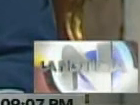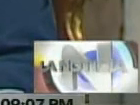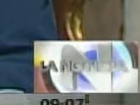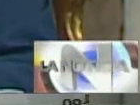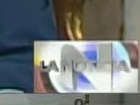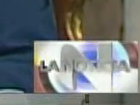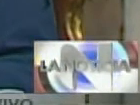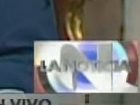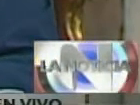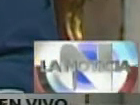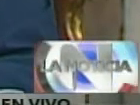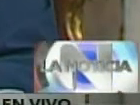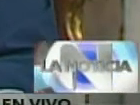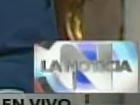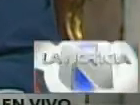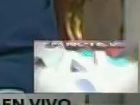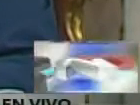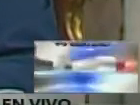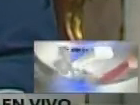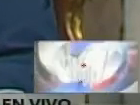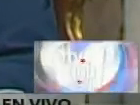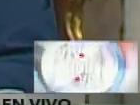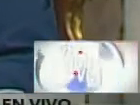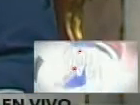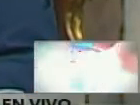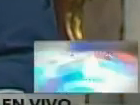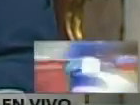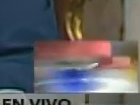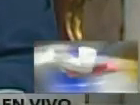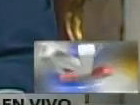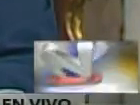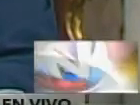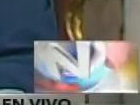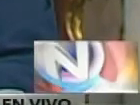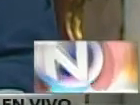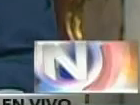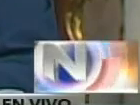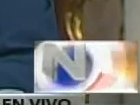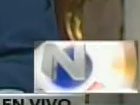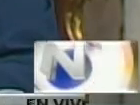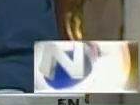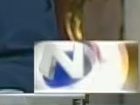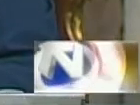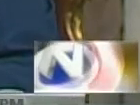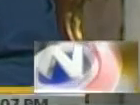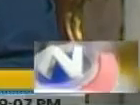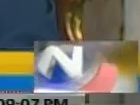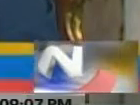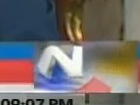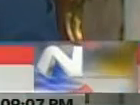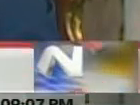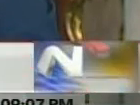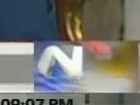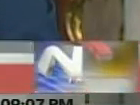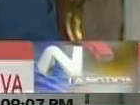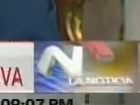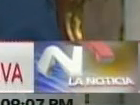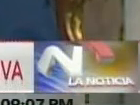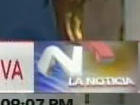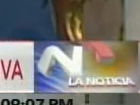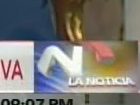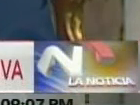romper los paradigmas de la dependencia de las ciudades y la deshumanización de las ciudades es la agricultura urbana, Luis